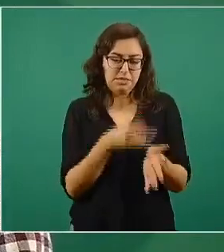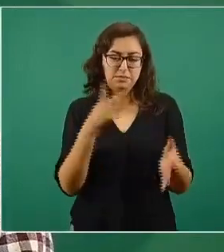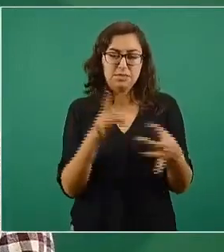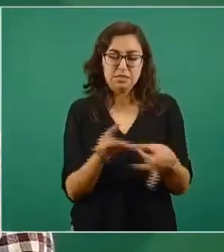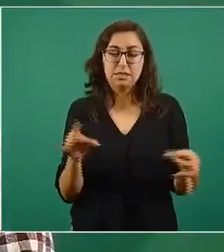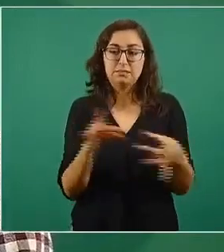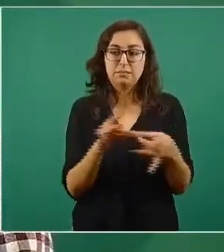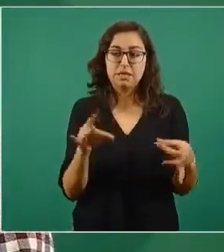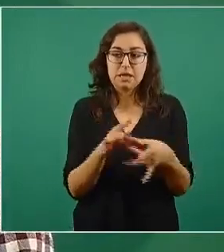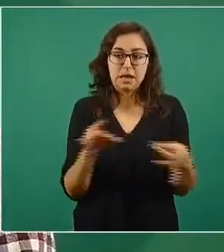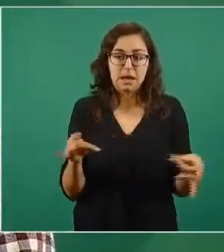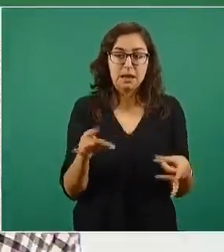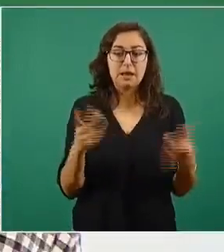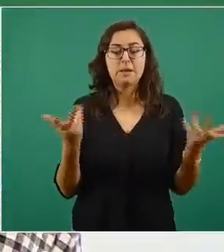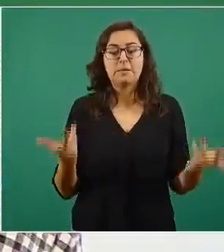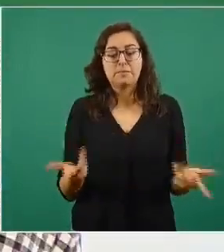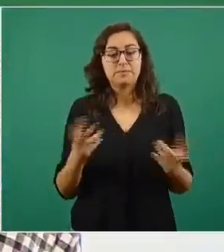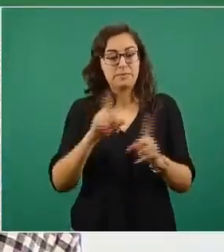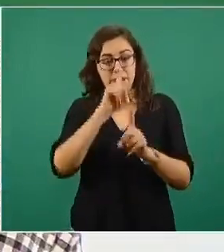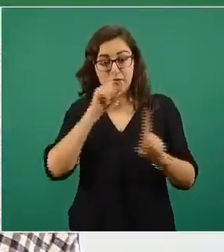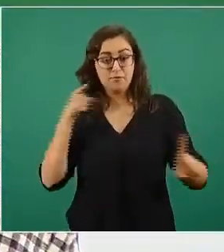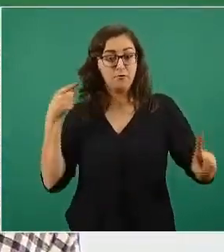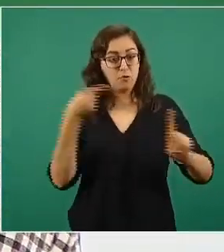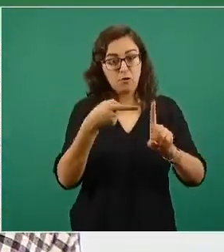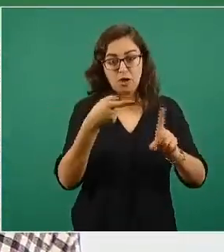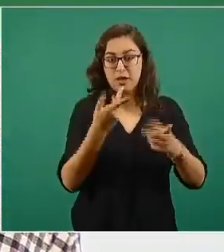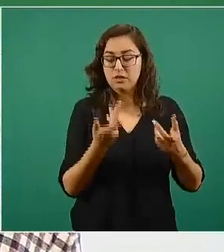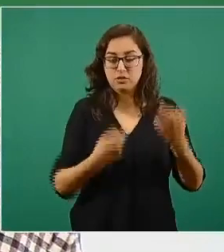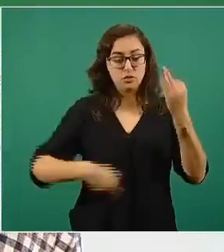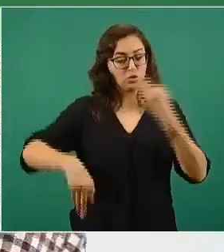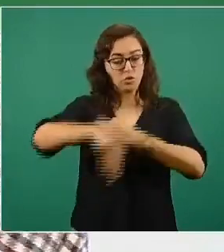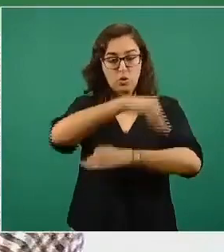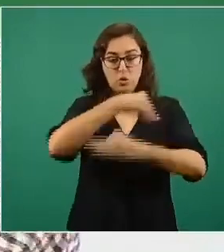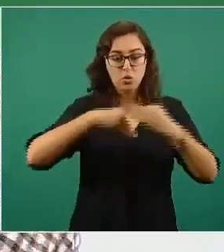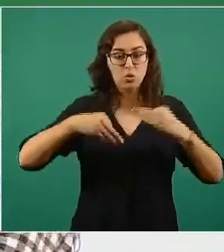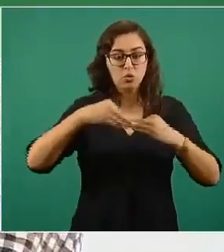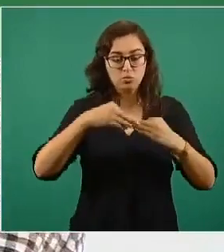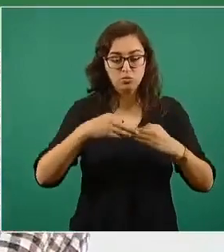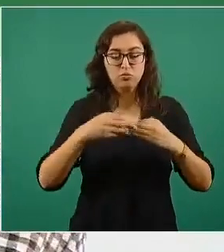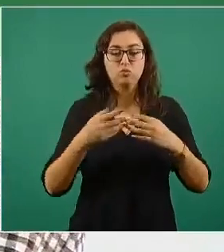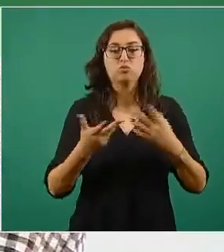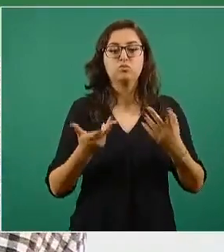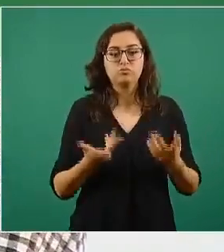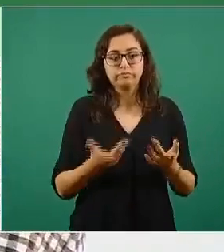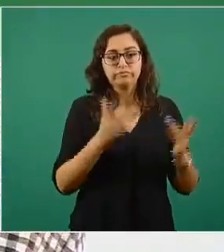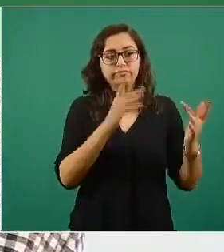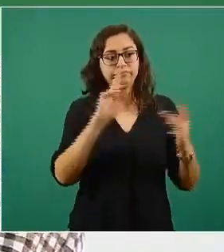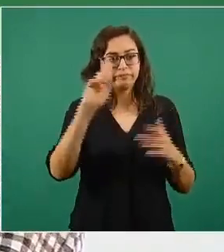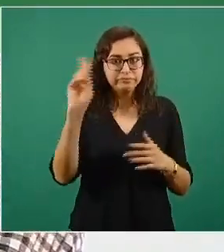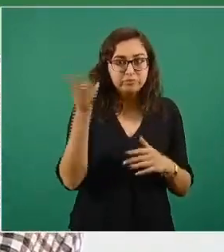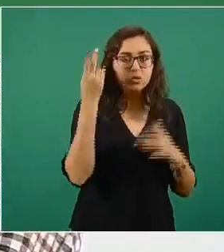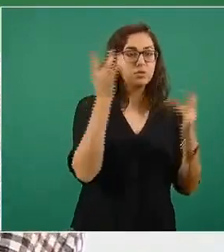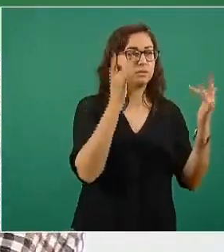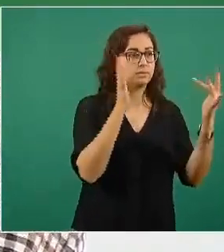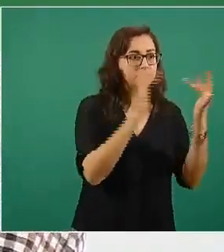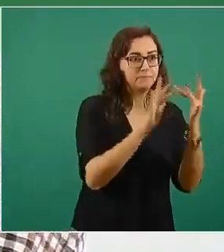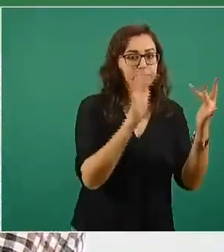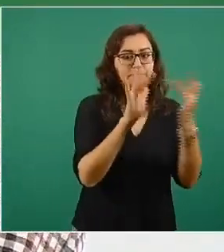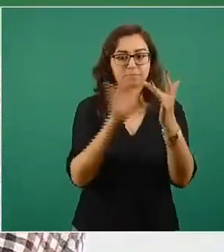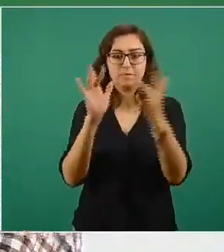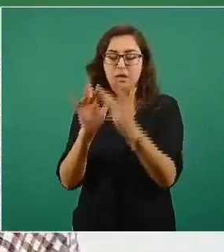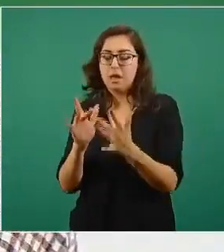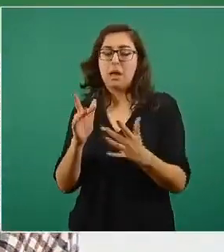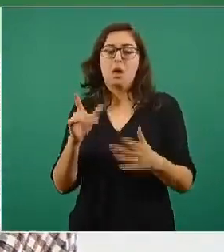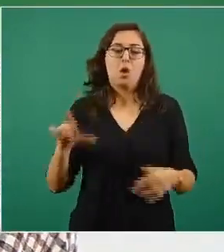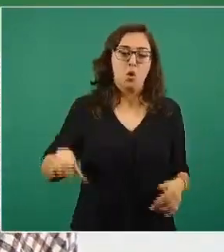aquí, quien es el único punto focal de todo el Gobierno de México para la relación con las universidades públicas o